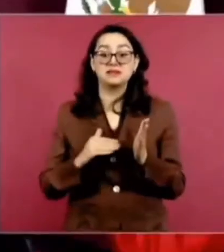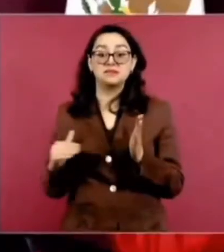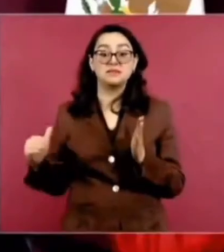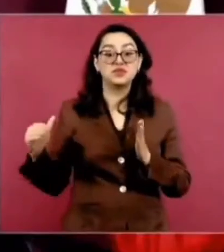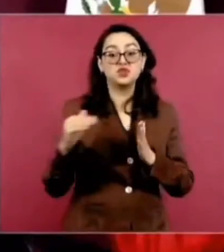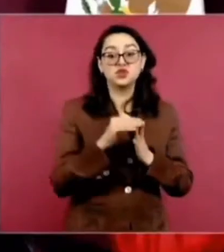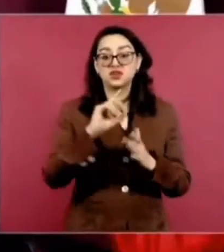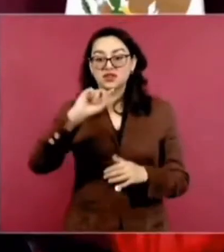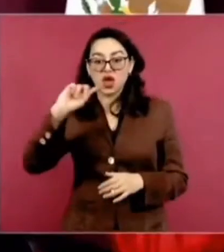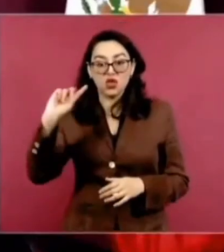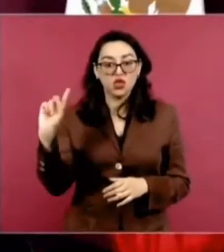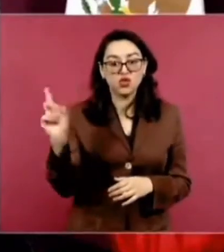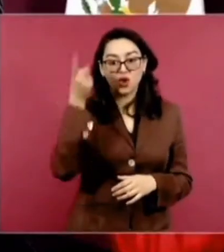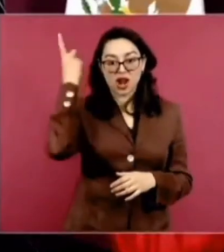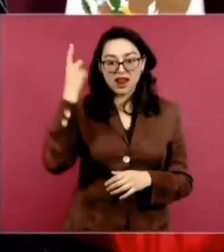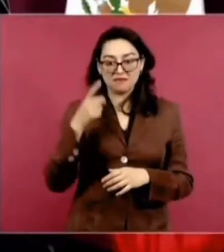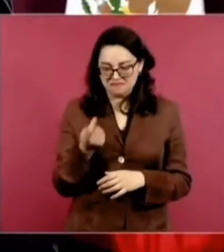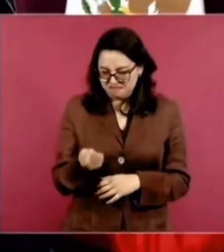No hay